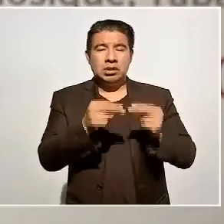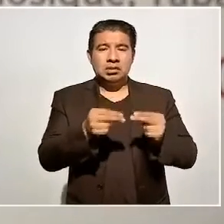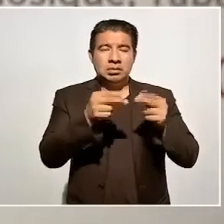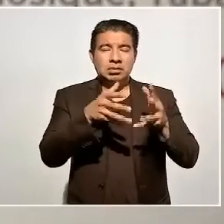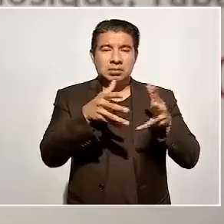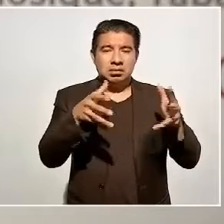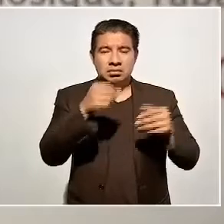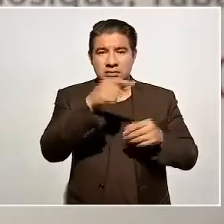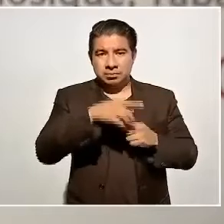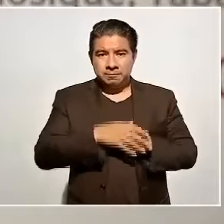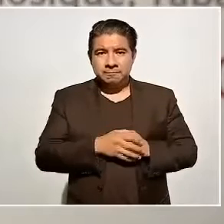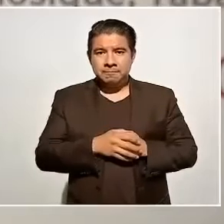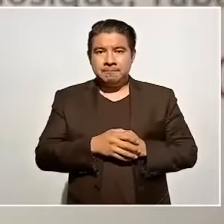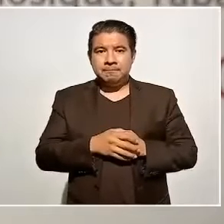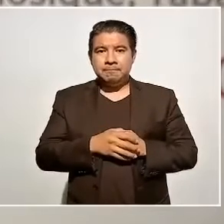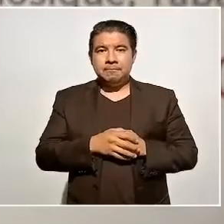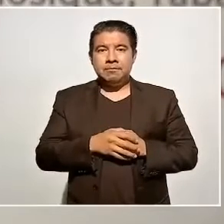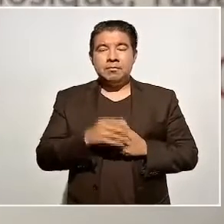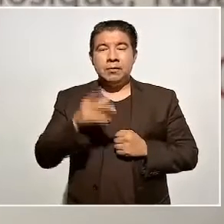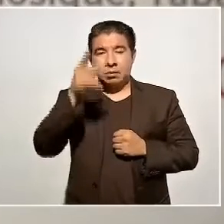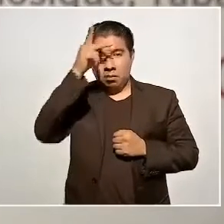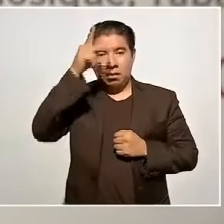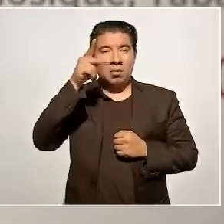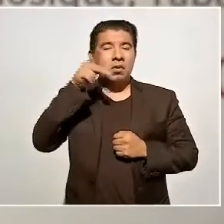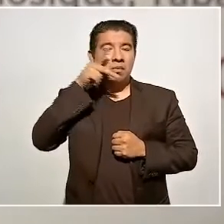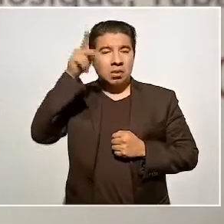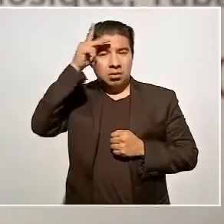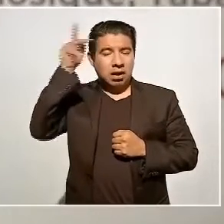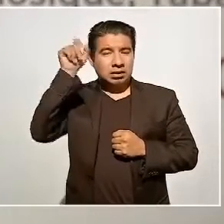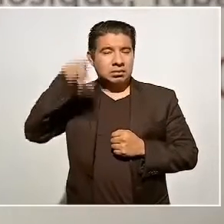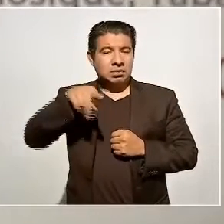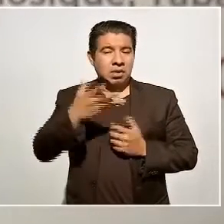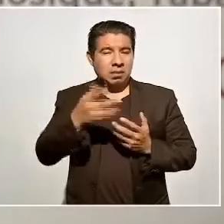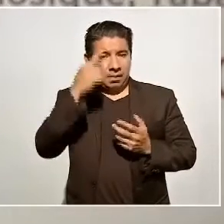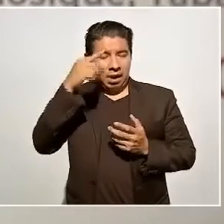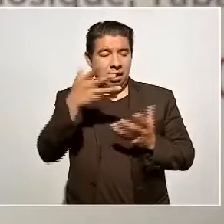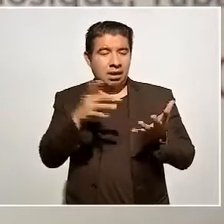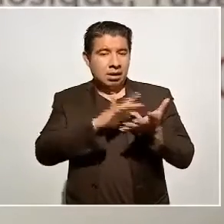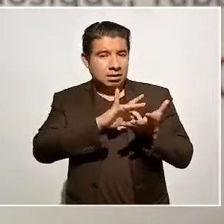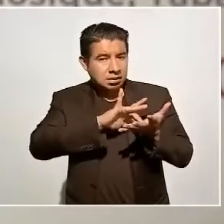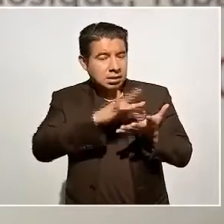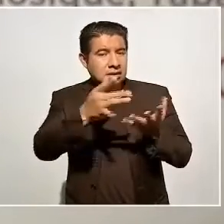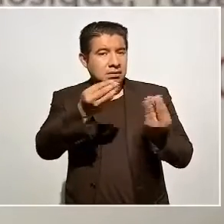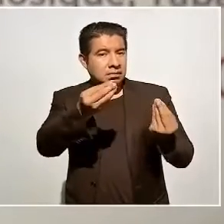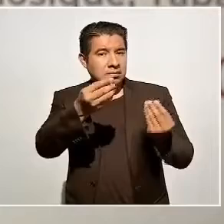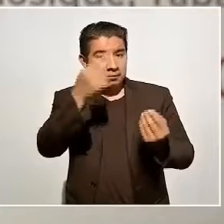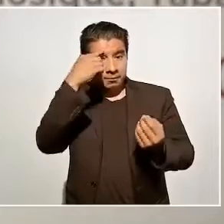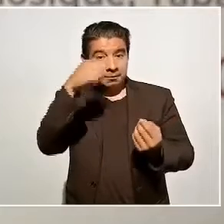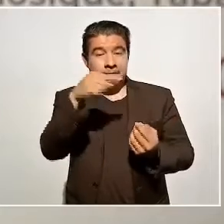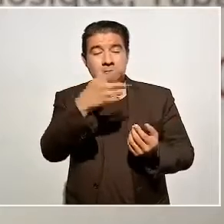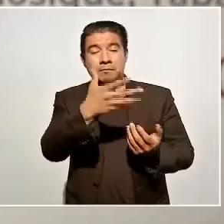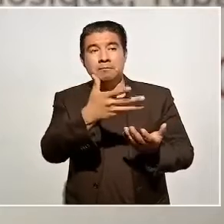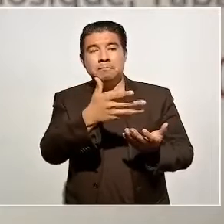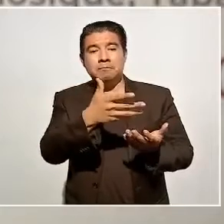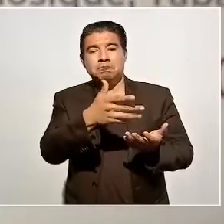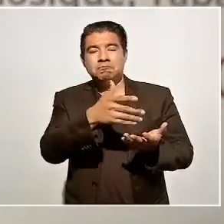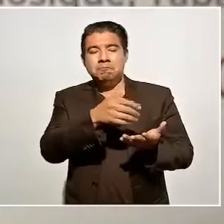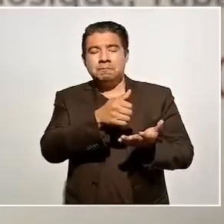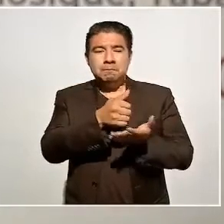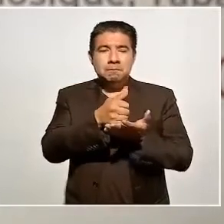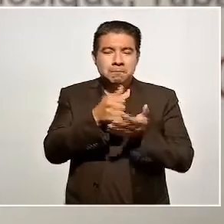que nos acompañan aquí. Muchas gracias por